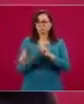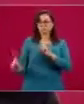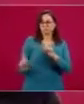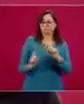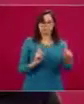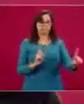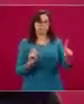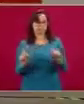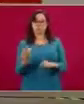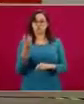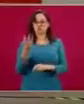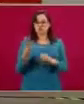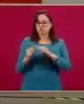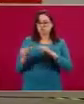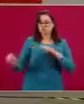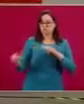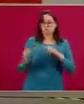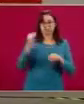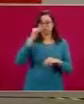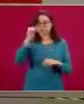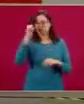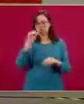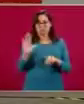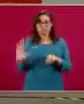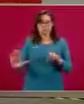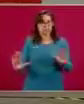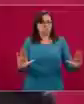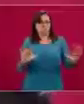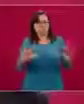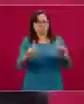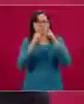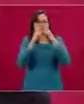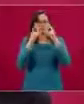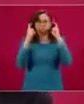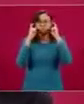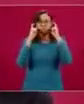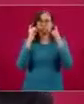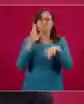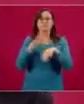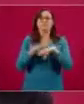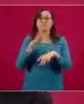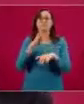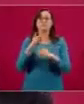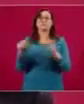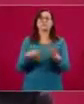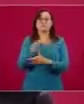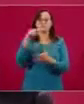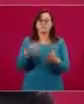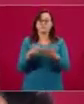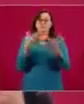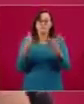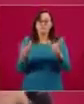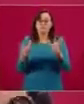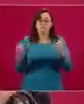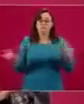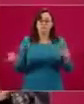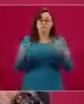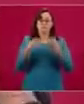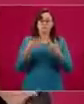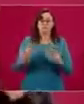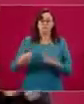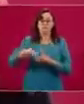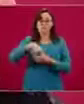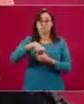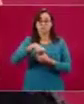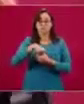distancia, 2 metros de cada persona todo el tiempo, utilizar su cubrebocas, particularmente en espacios públicos cerrados, donde